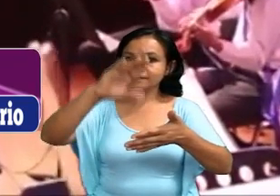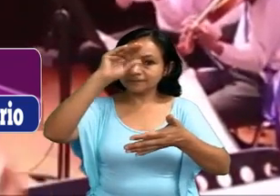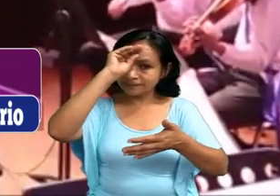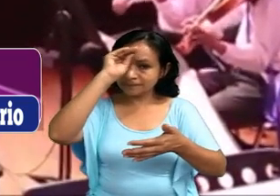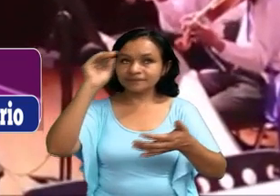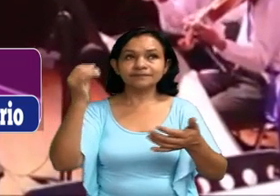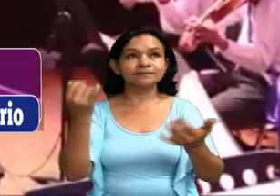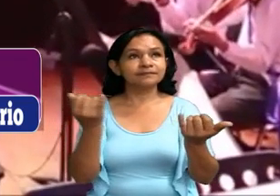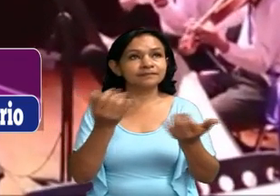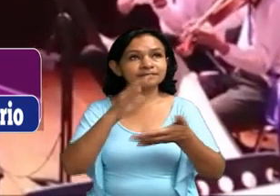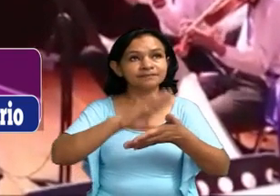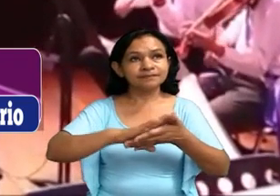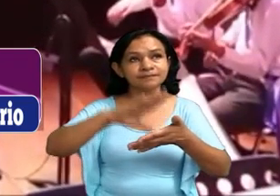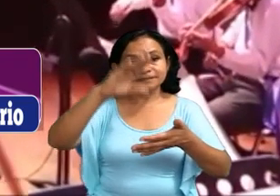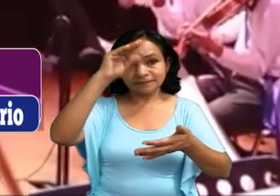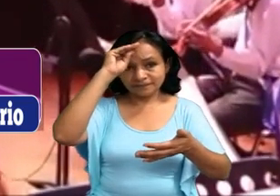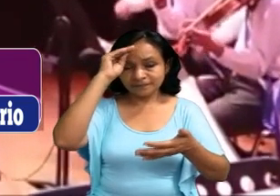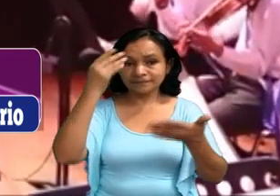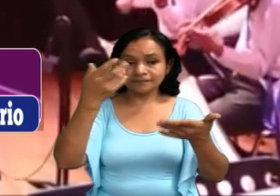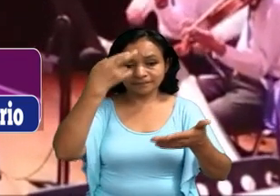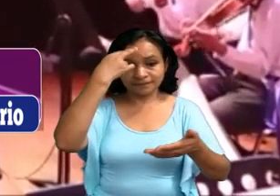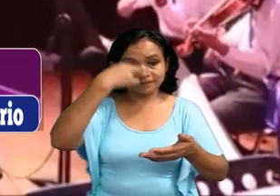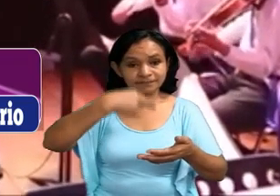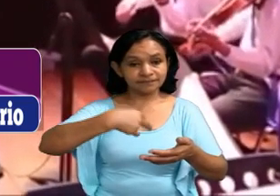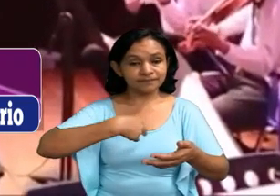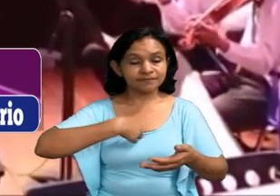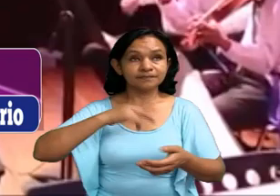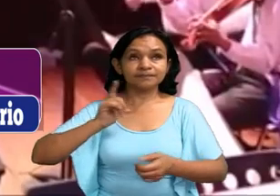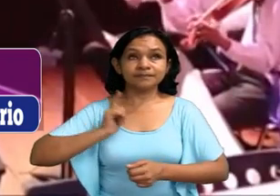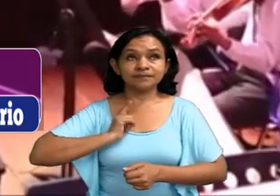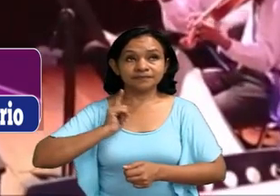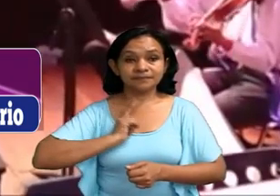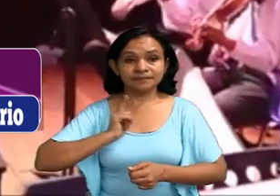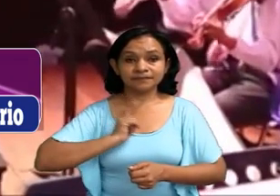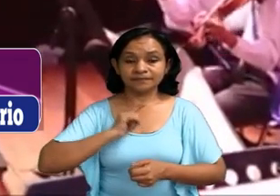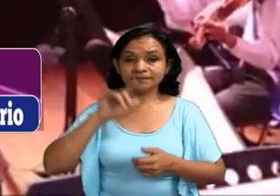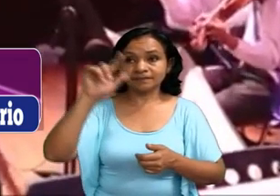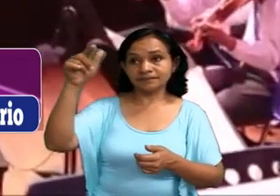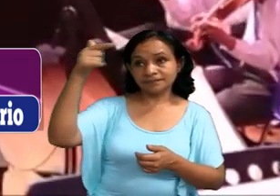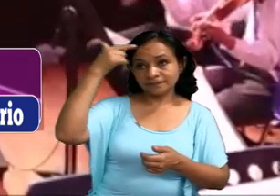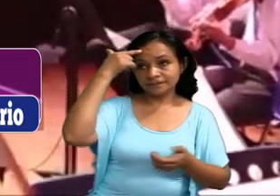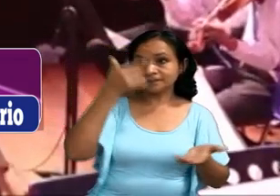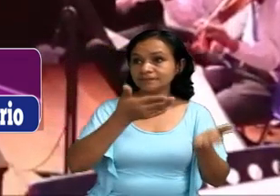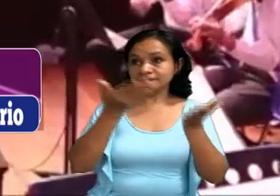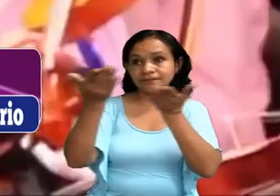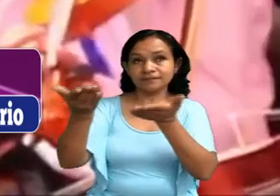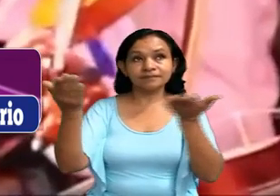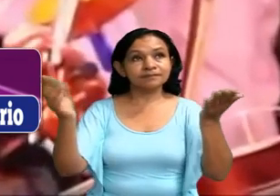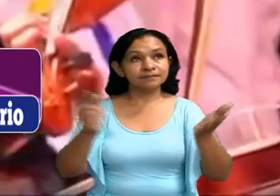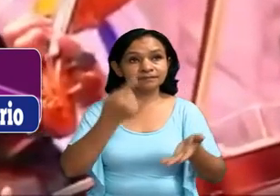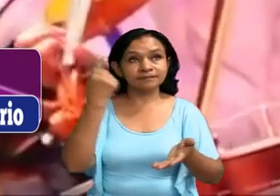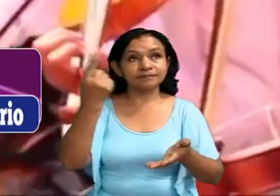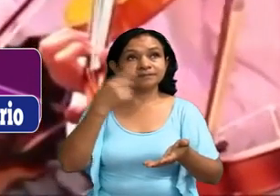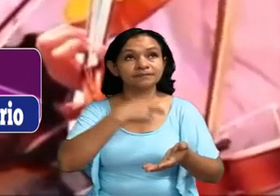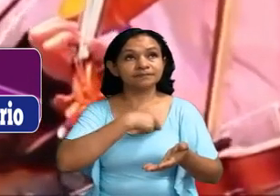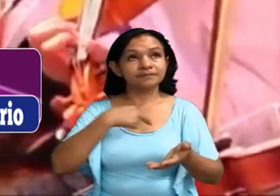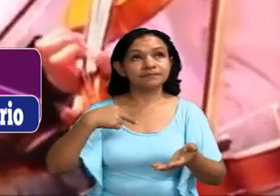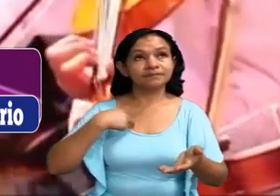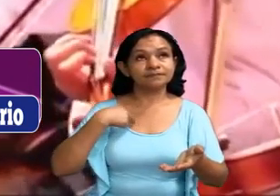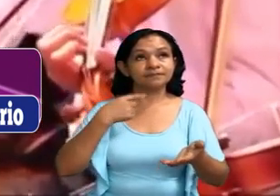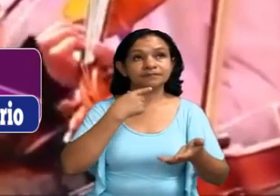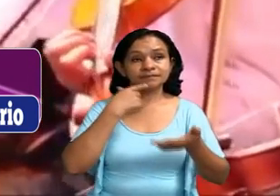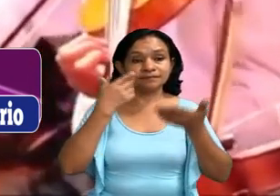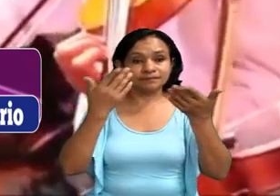claro. Entonces, porque es una responsabilidad que tenemos nosotros ante el proyecto. Y no solamente eso, sino que